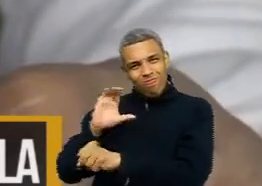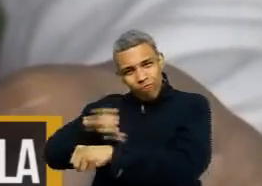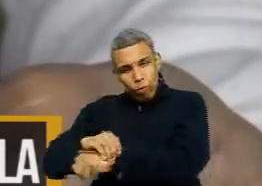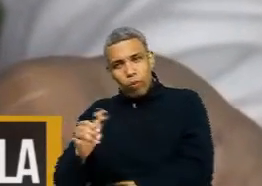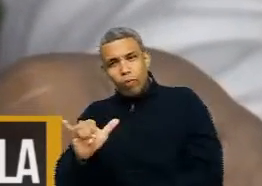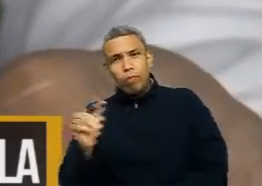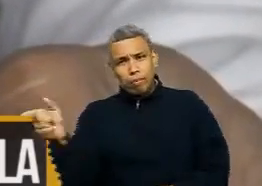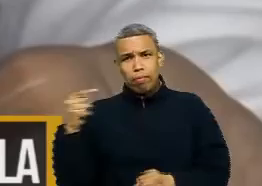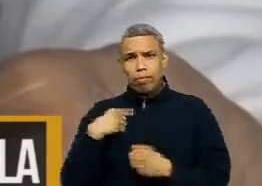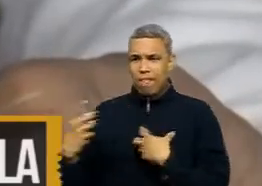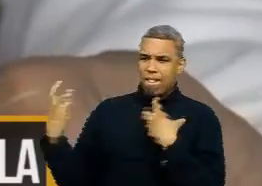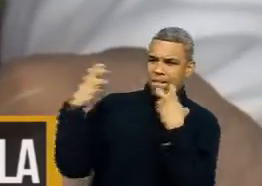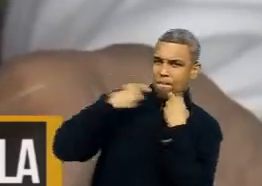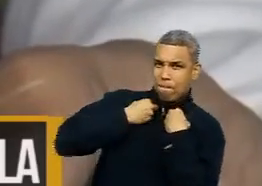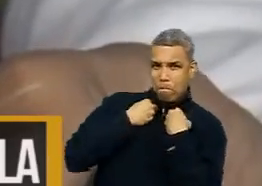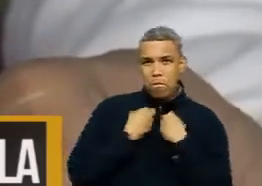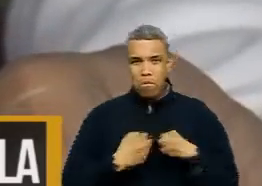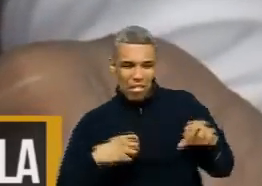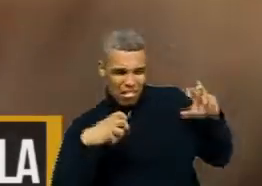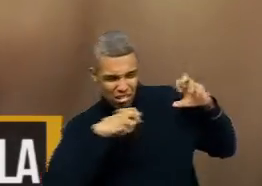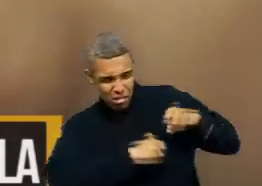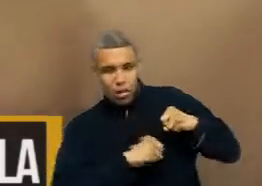estaba tirando contra la pared,